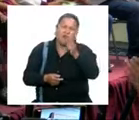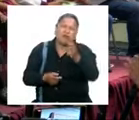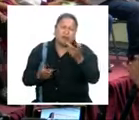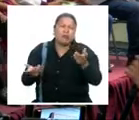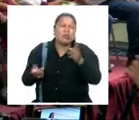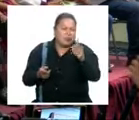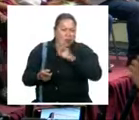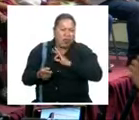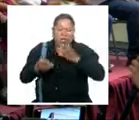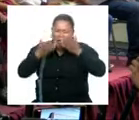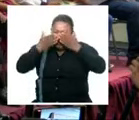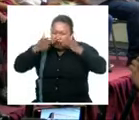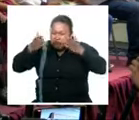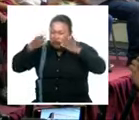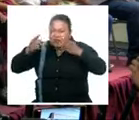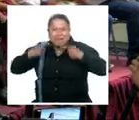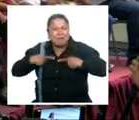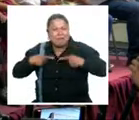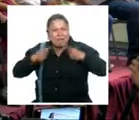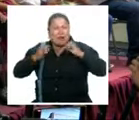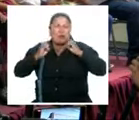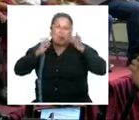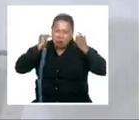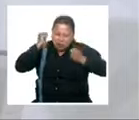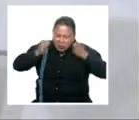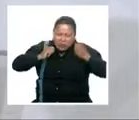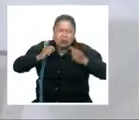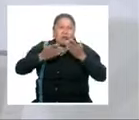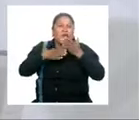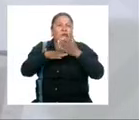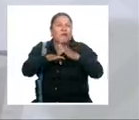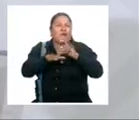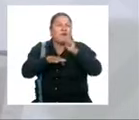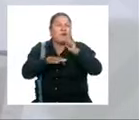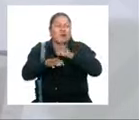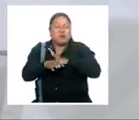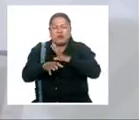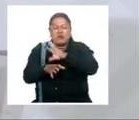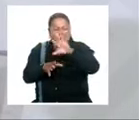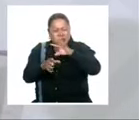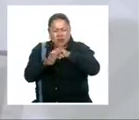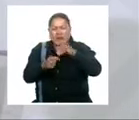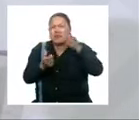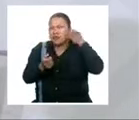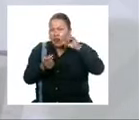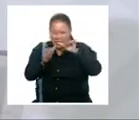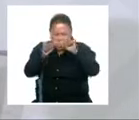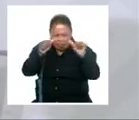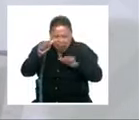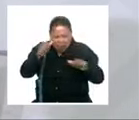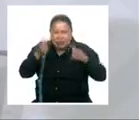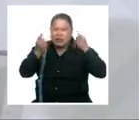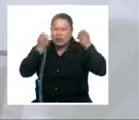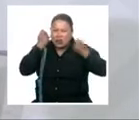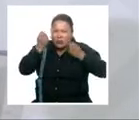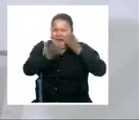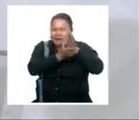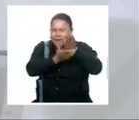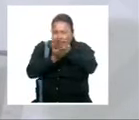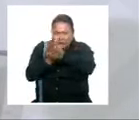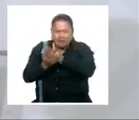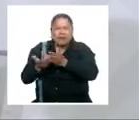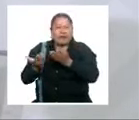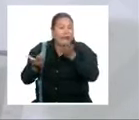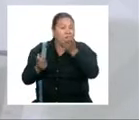pueda conocer la ciudadanía, también el turista, referente a todo lo que tiene Oaxaca, sus artesanías, los destinos turísticos.